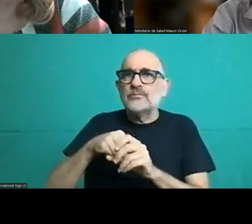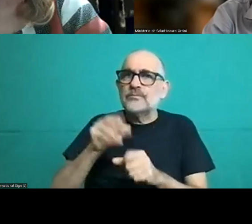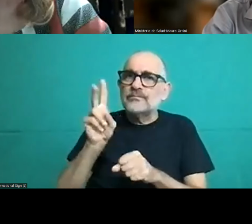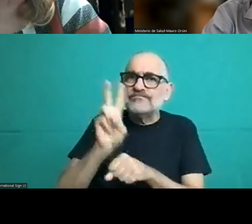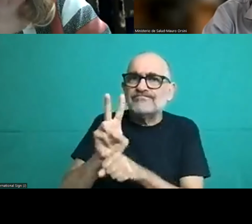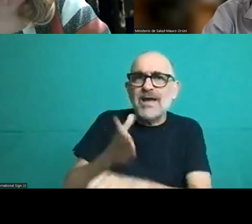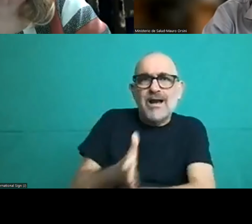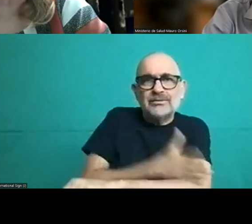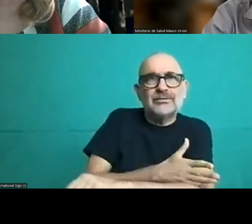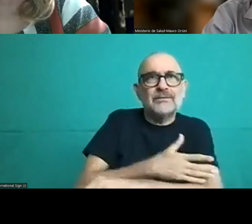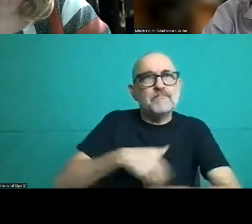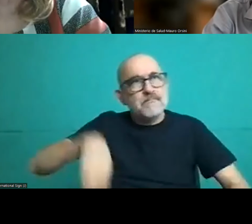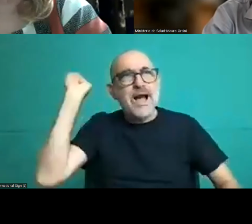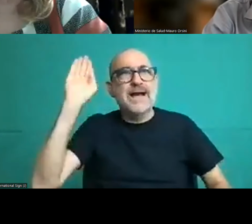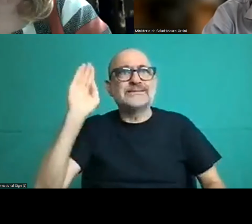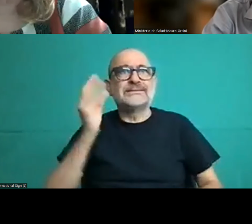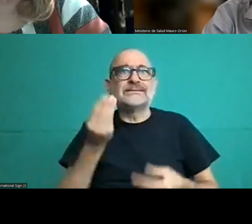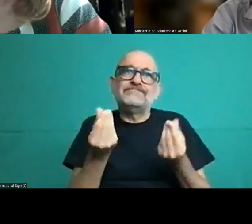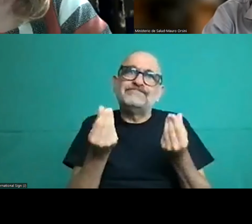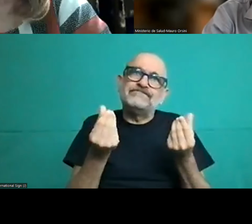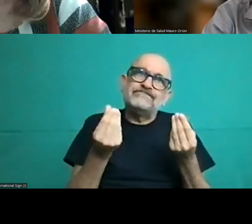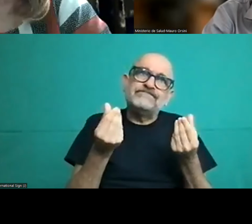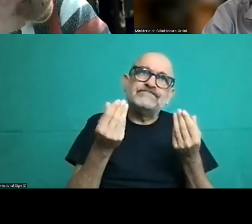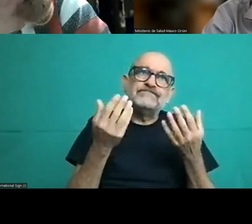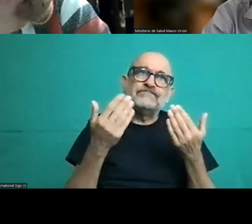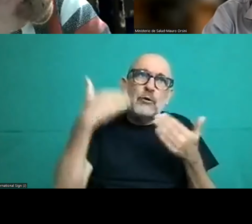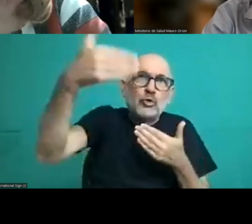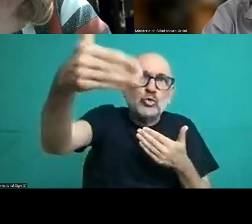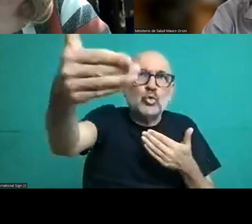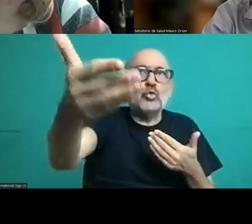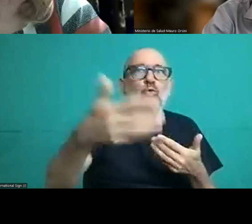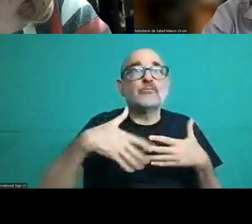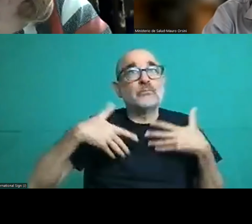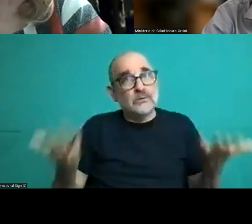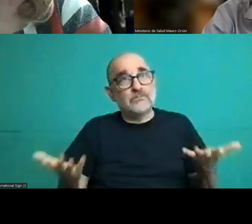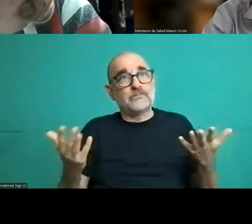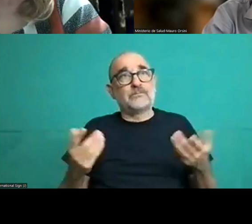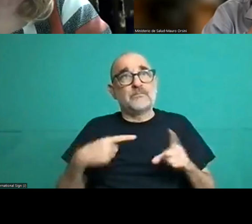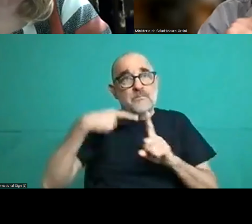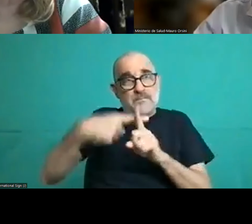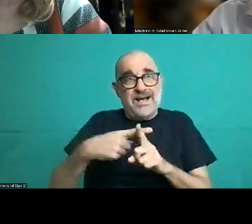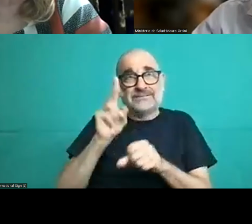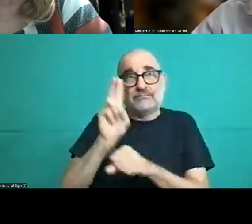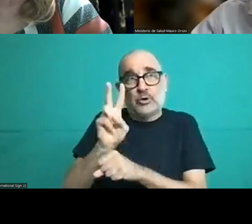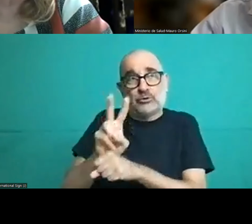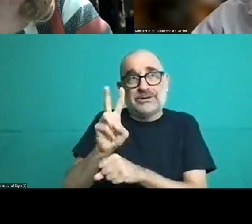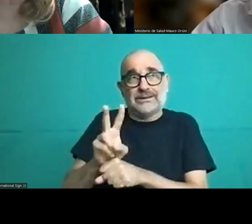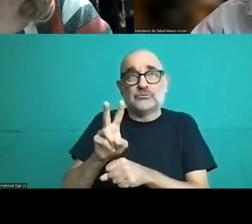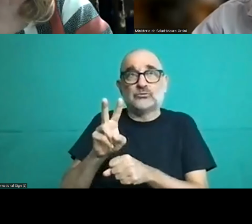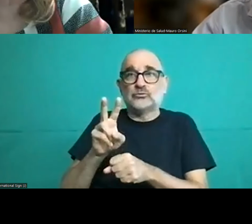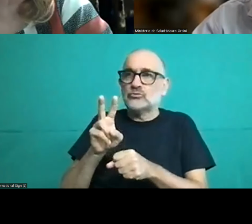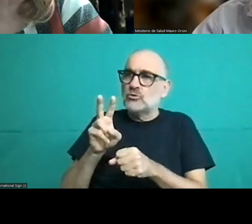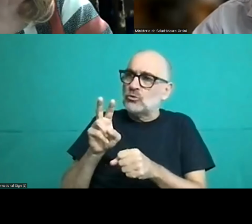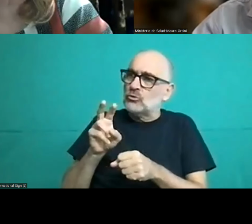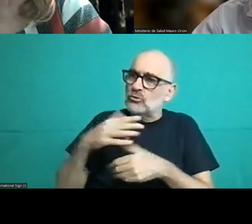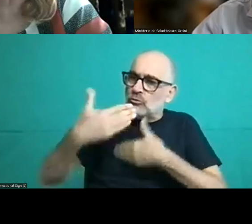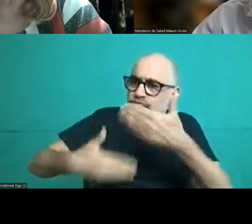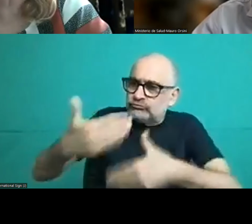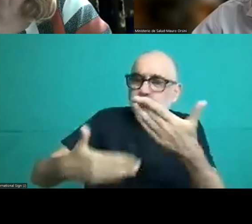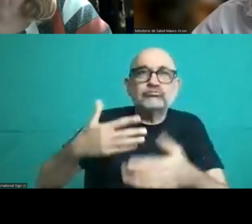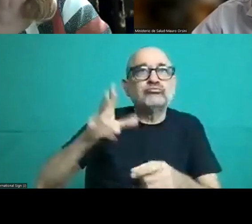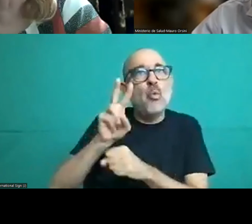cuidado, también tenemos que garantizar la importancia de reducir el impacto financiero